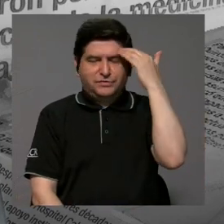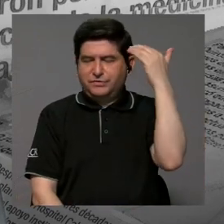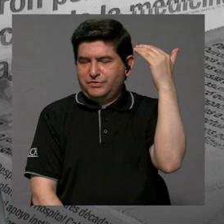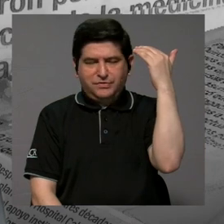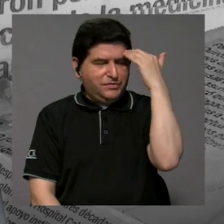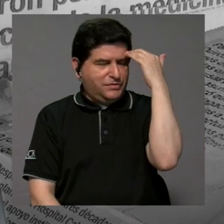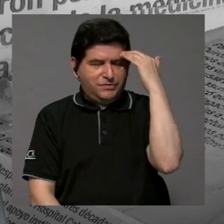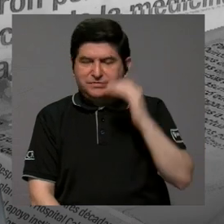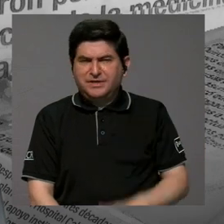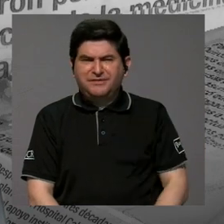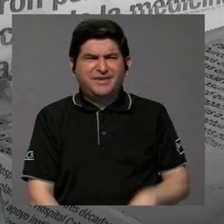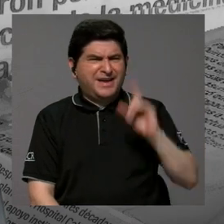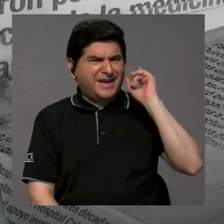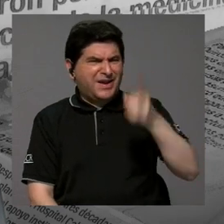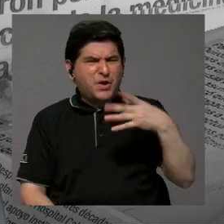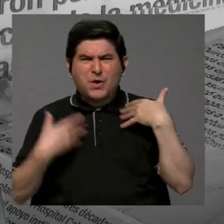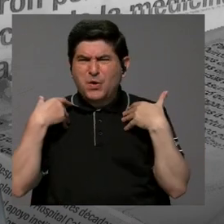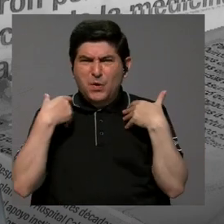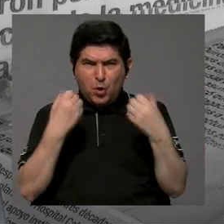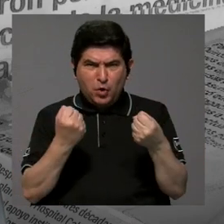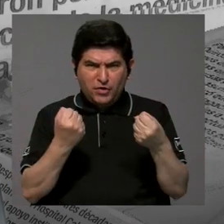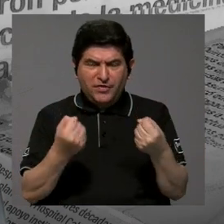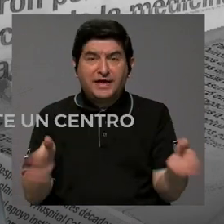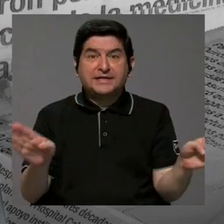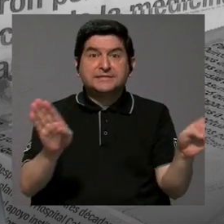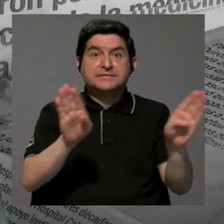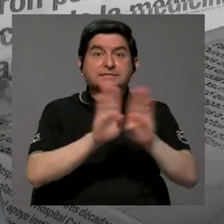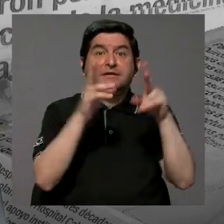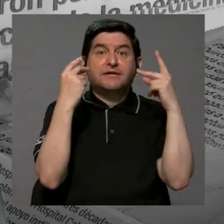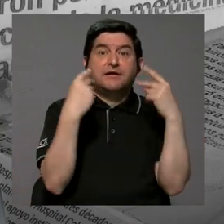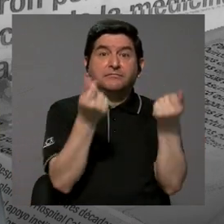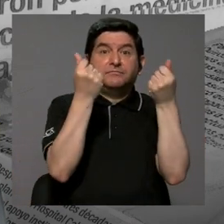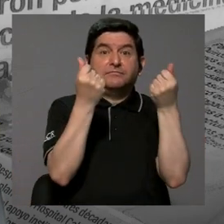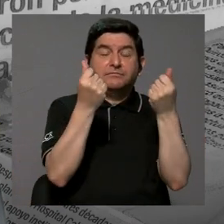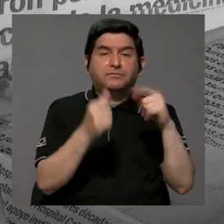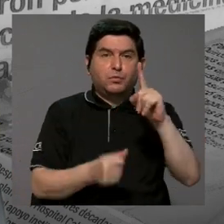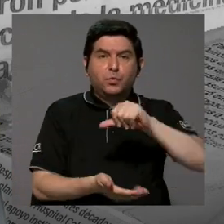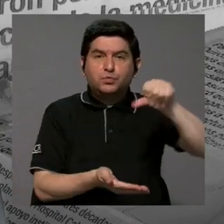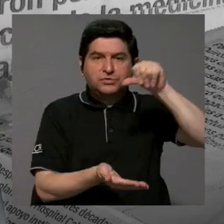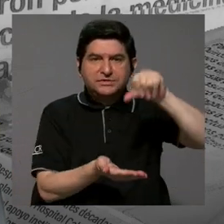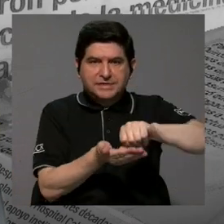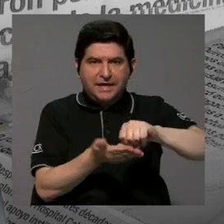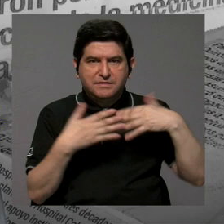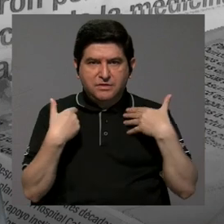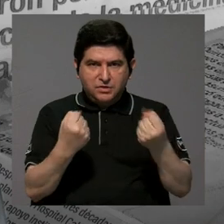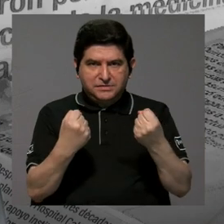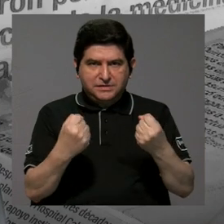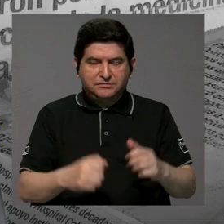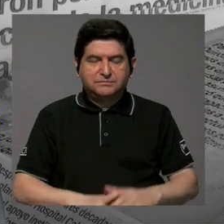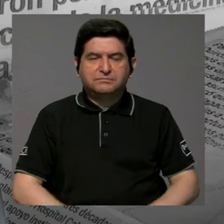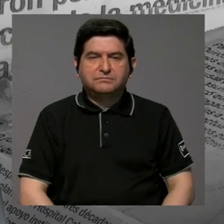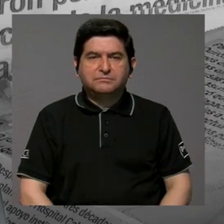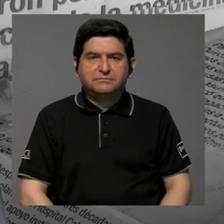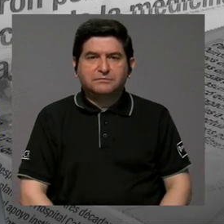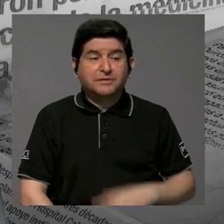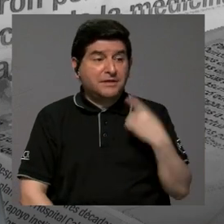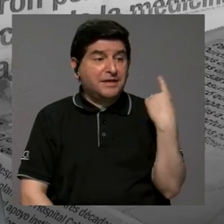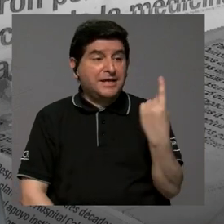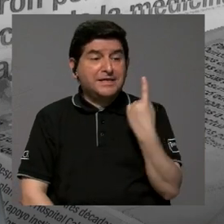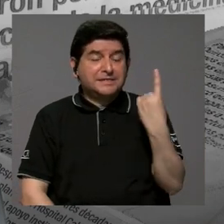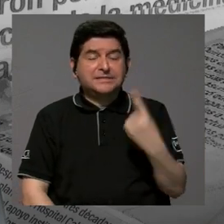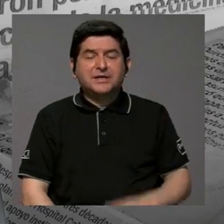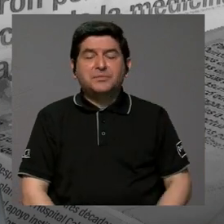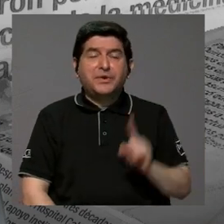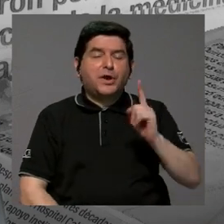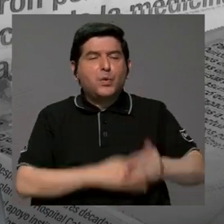conocemos, para empezar, no conocemos una orden sanitaria que cierre inmediatamente un centro de salud, ¿verdad? Porque